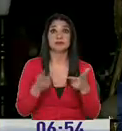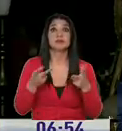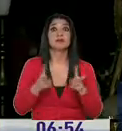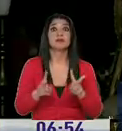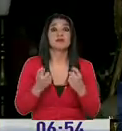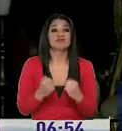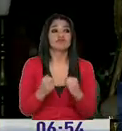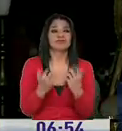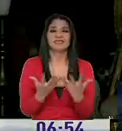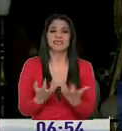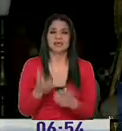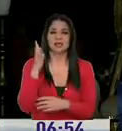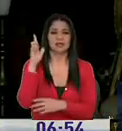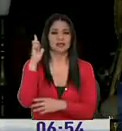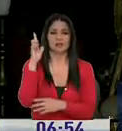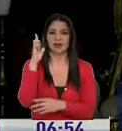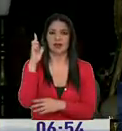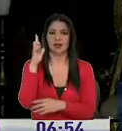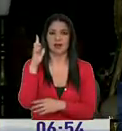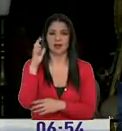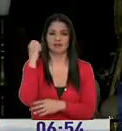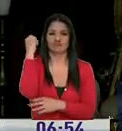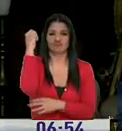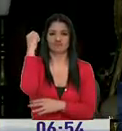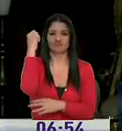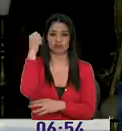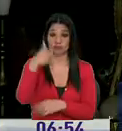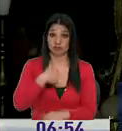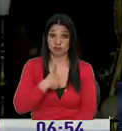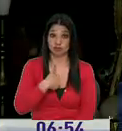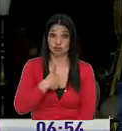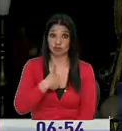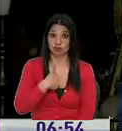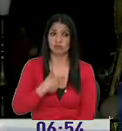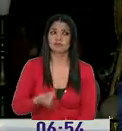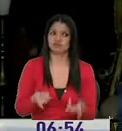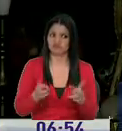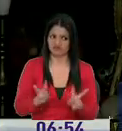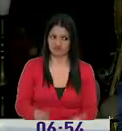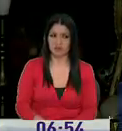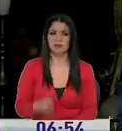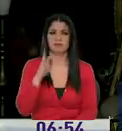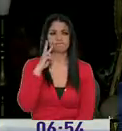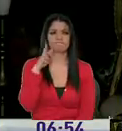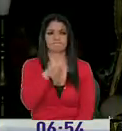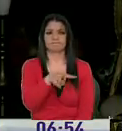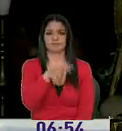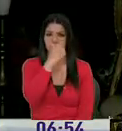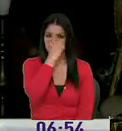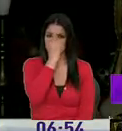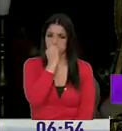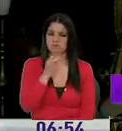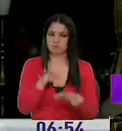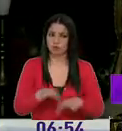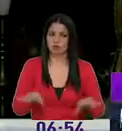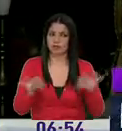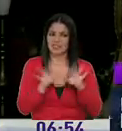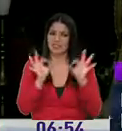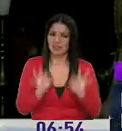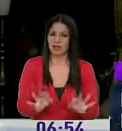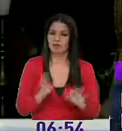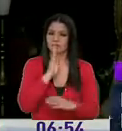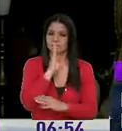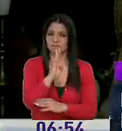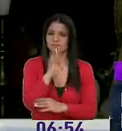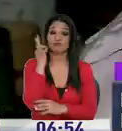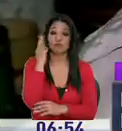ser liderezas sindicales pues yo me convencí de la justicia de la lucha